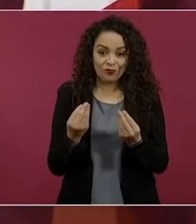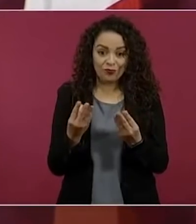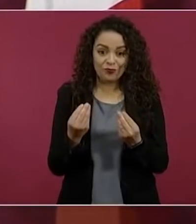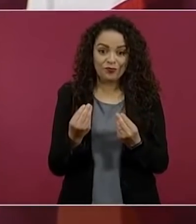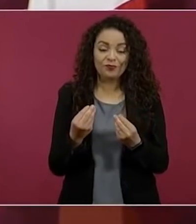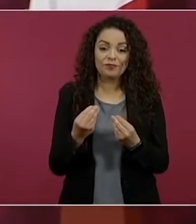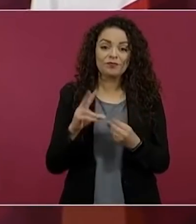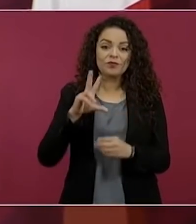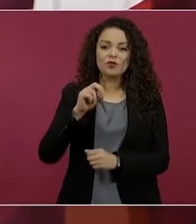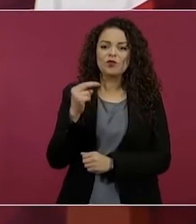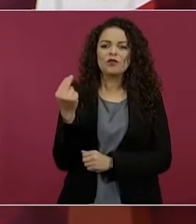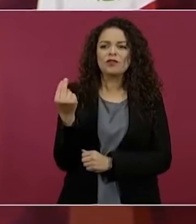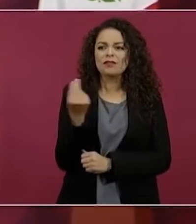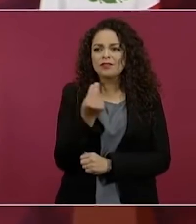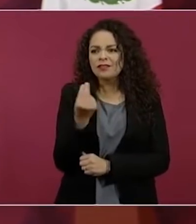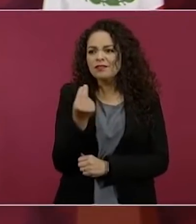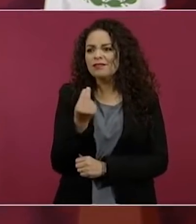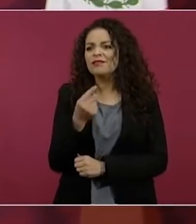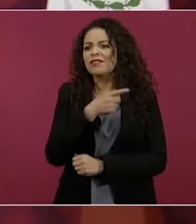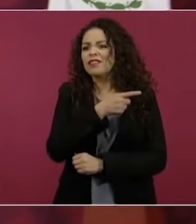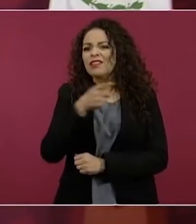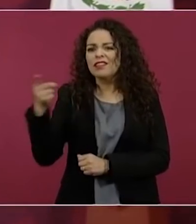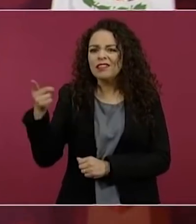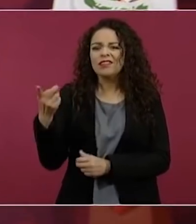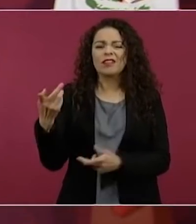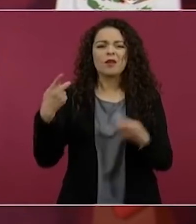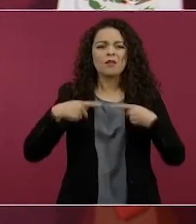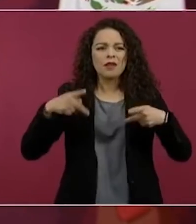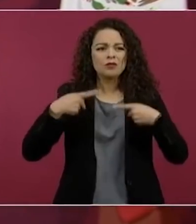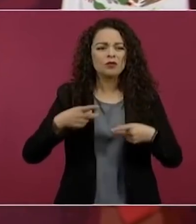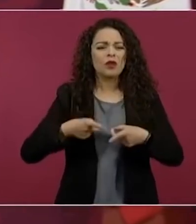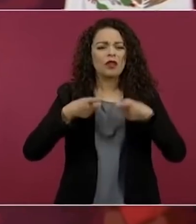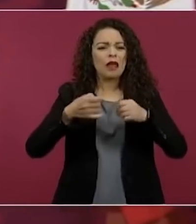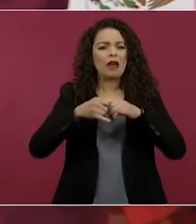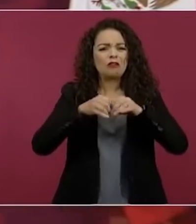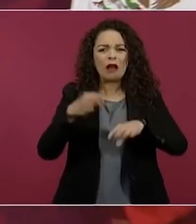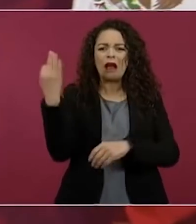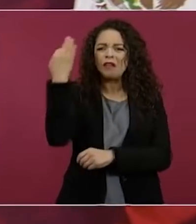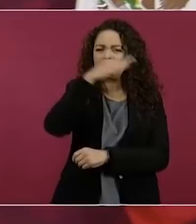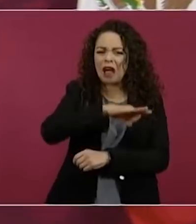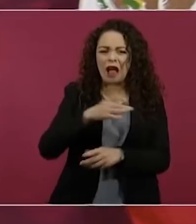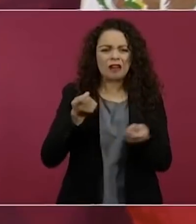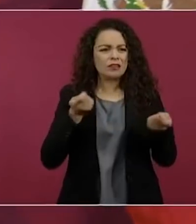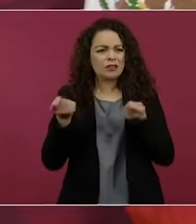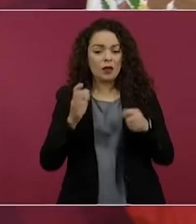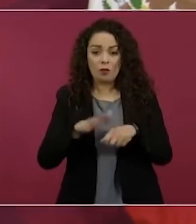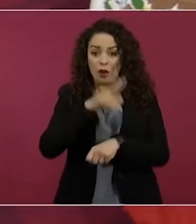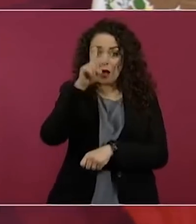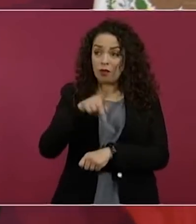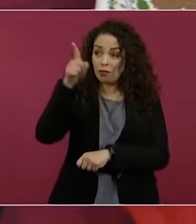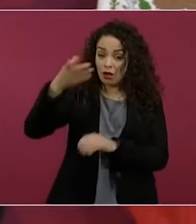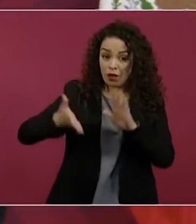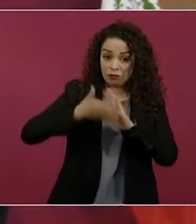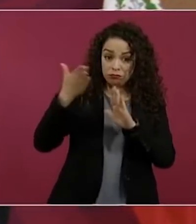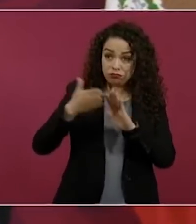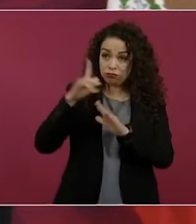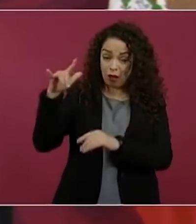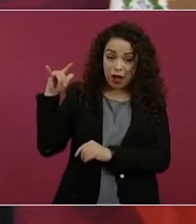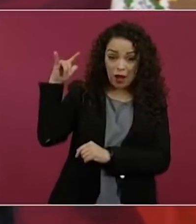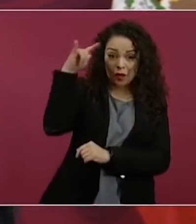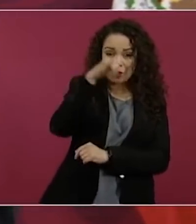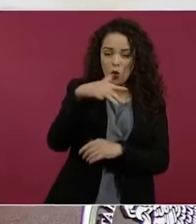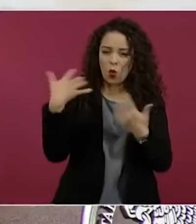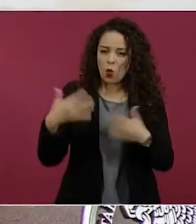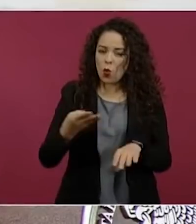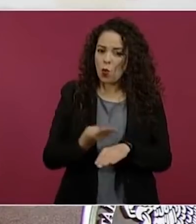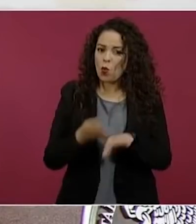haya desinformación y manipulación. Es una obra tan importante que la